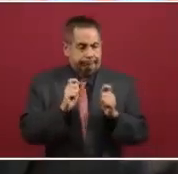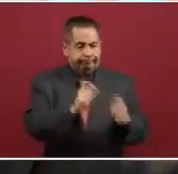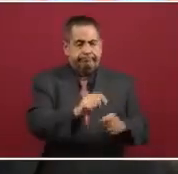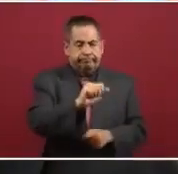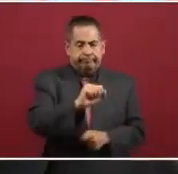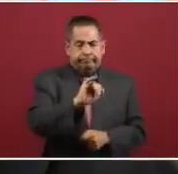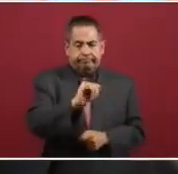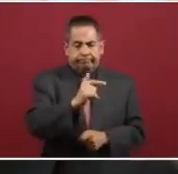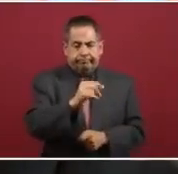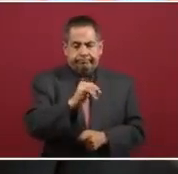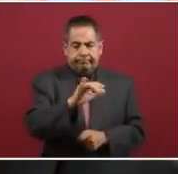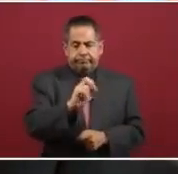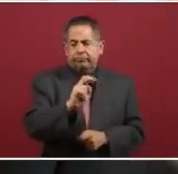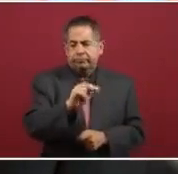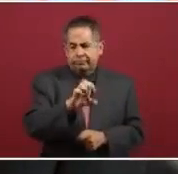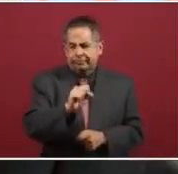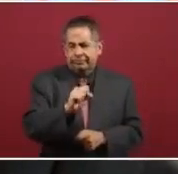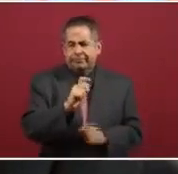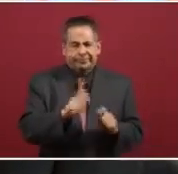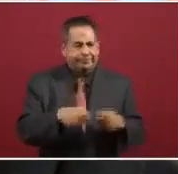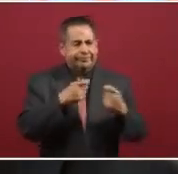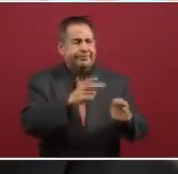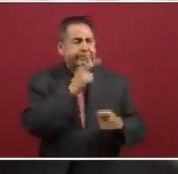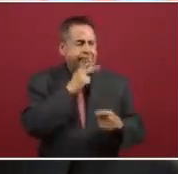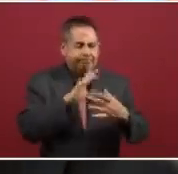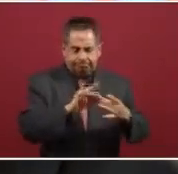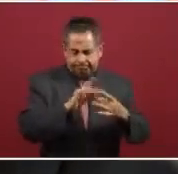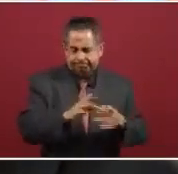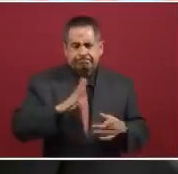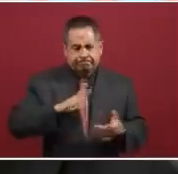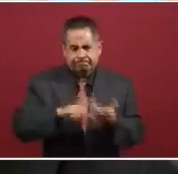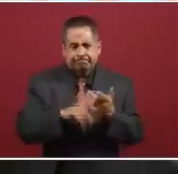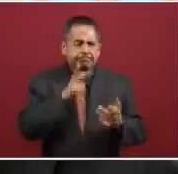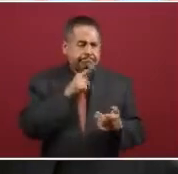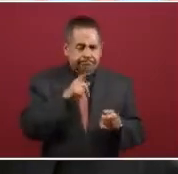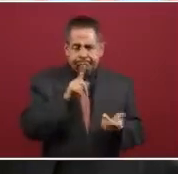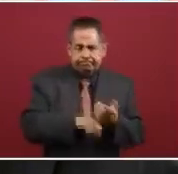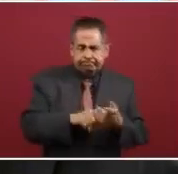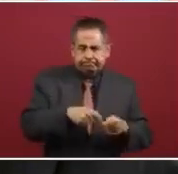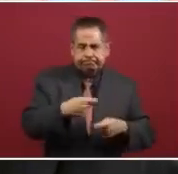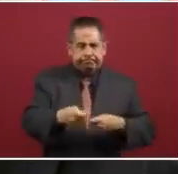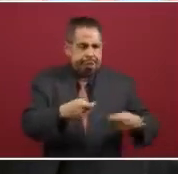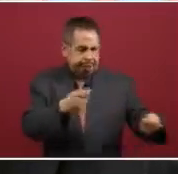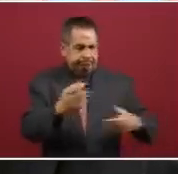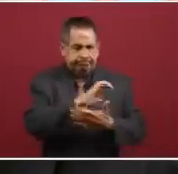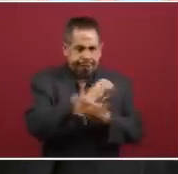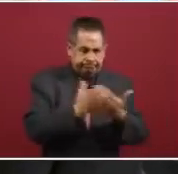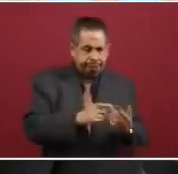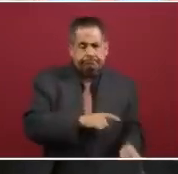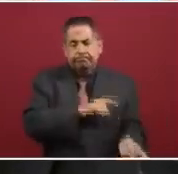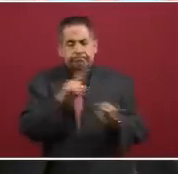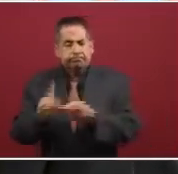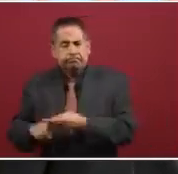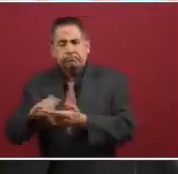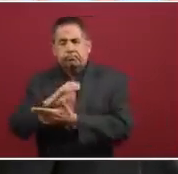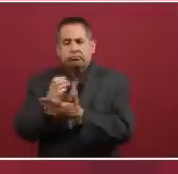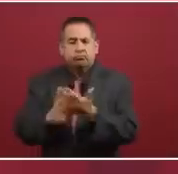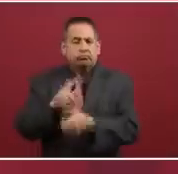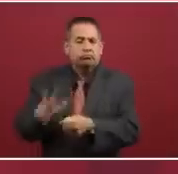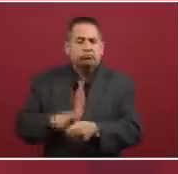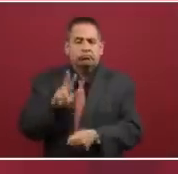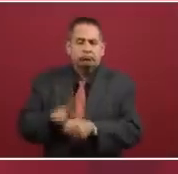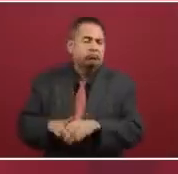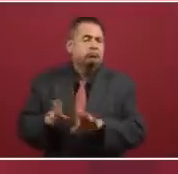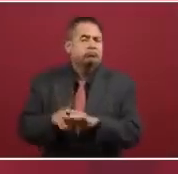son básicamente los contratos petroleros que tiene Pemex por sí misma como empresa. Y hay unos contratos normales, que son